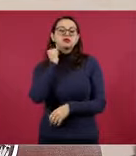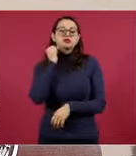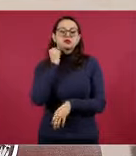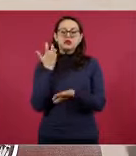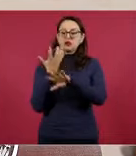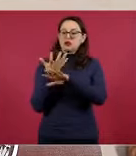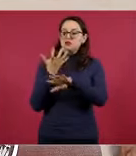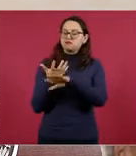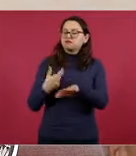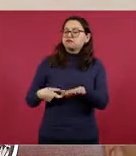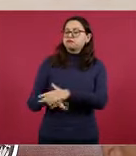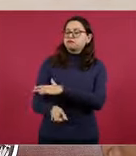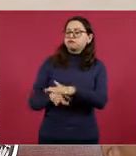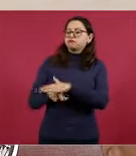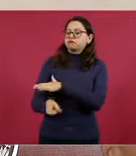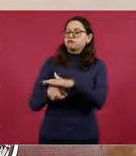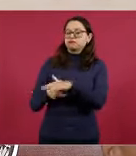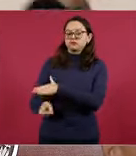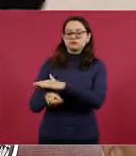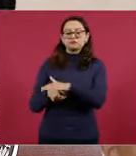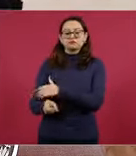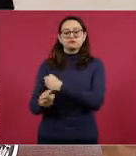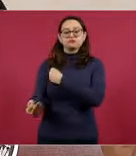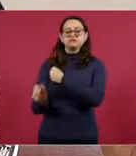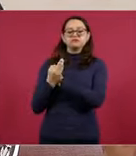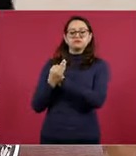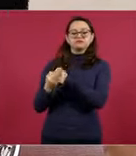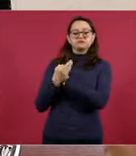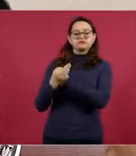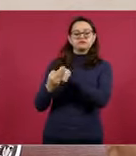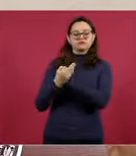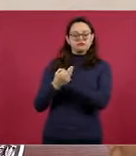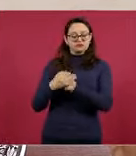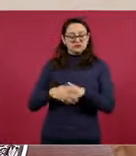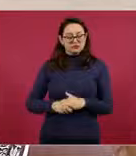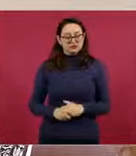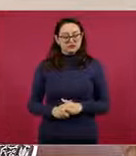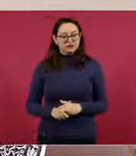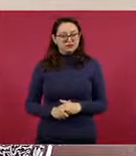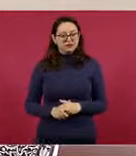hacen. En una de esas hasta son